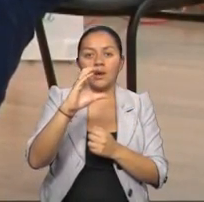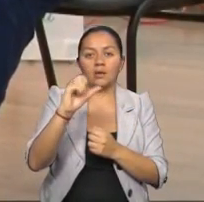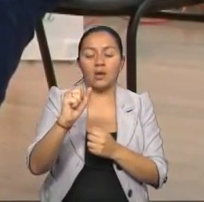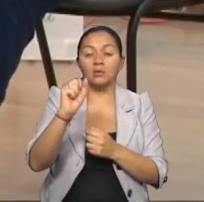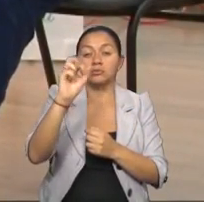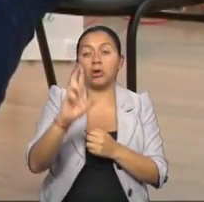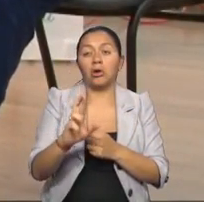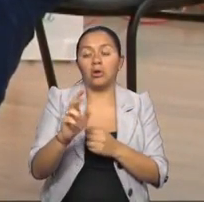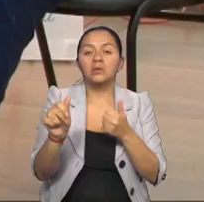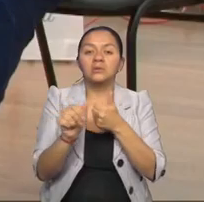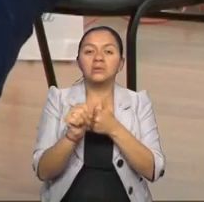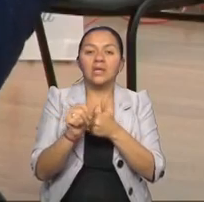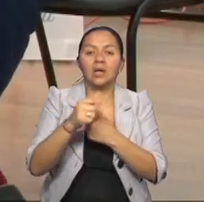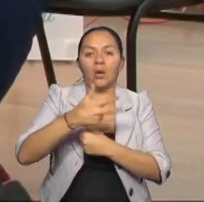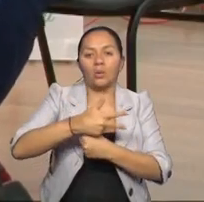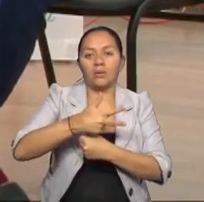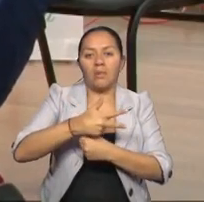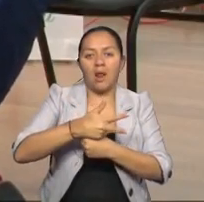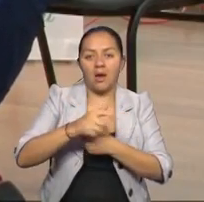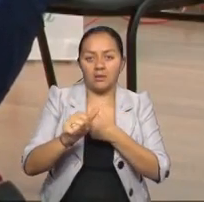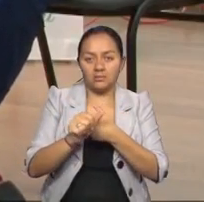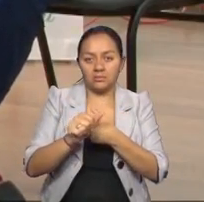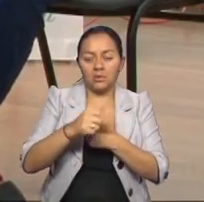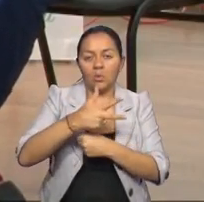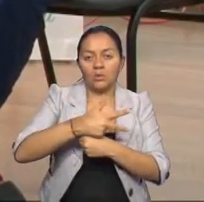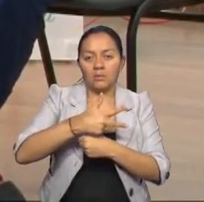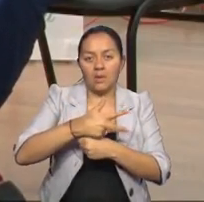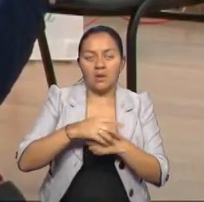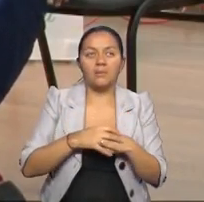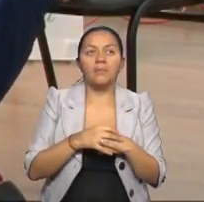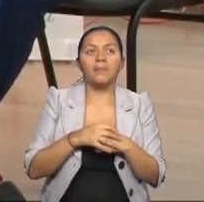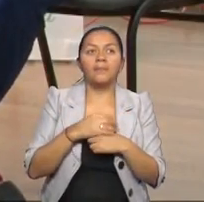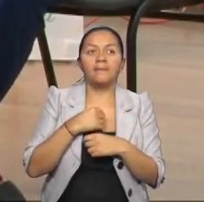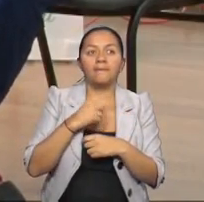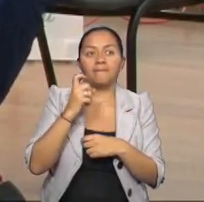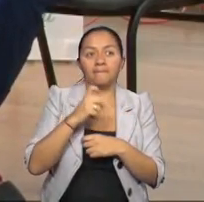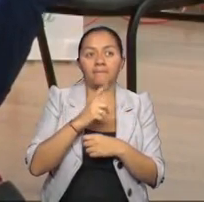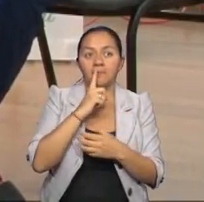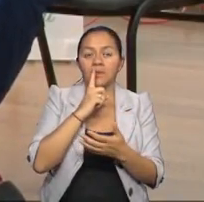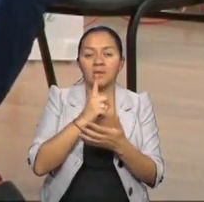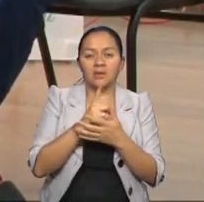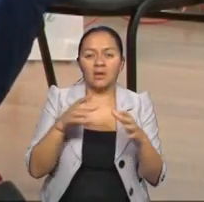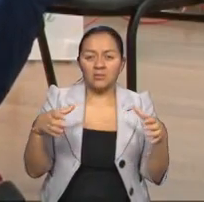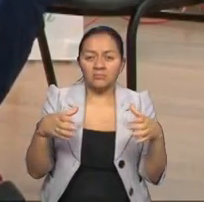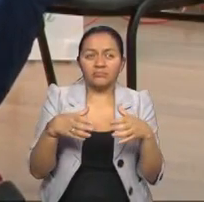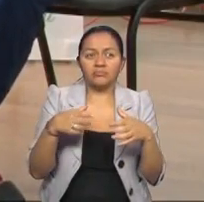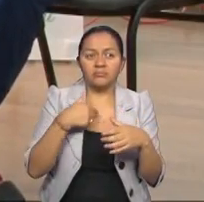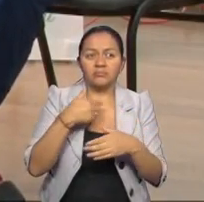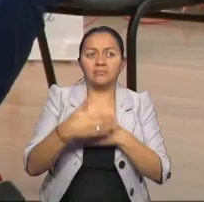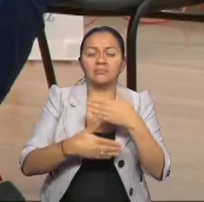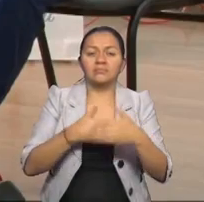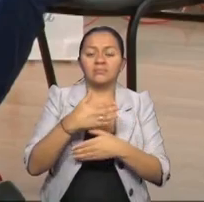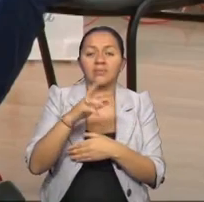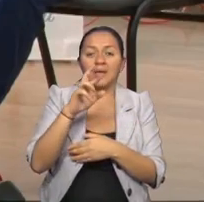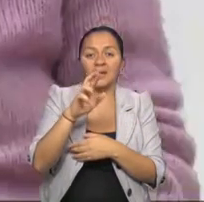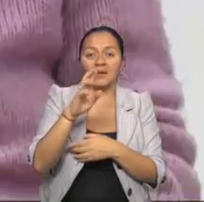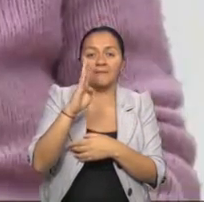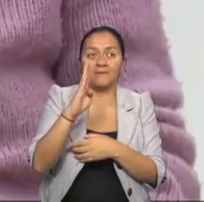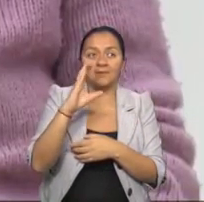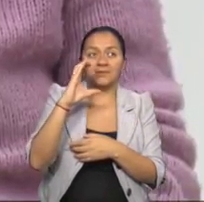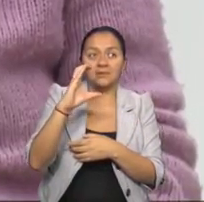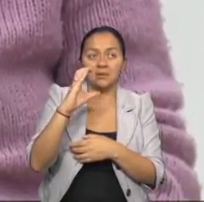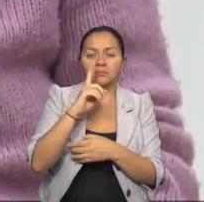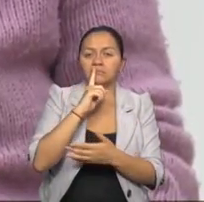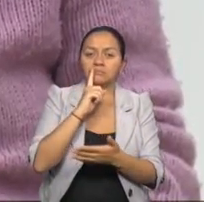cerca de guatemala que de la ciudad de mexico entonces bueno obviamente la rv se ha sido una